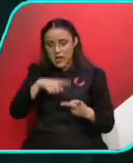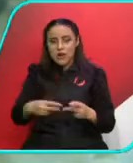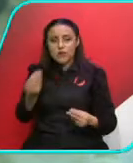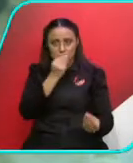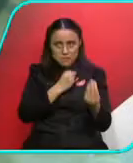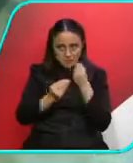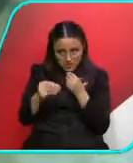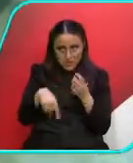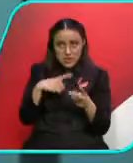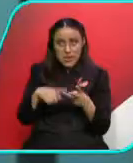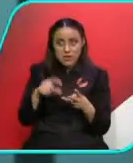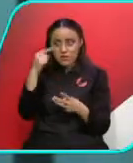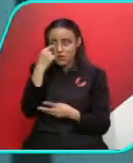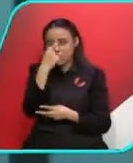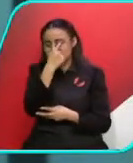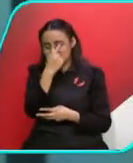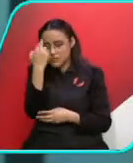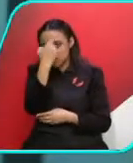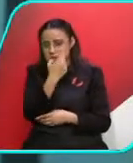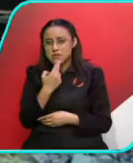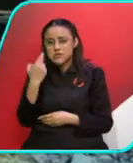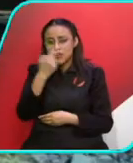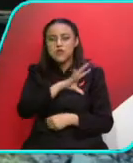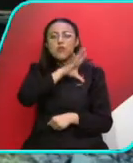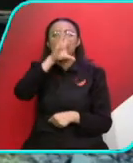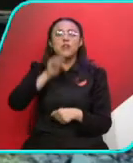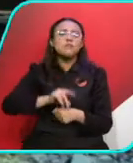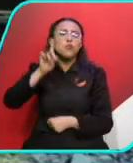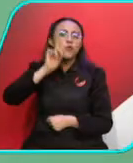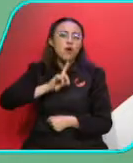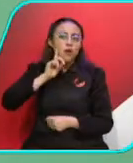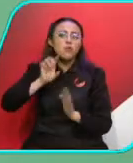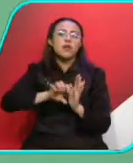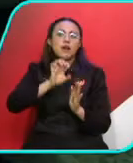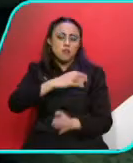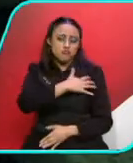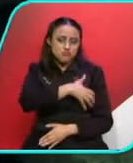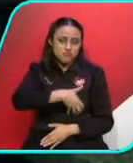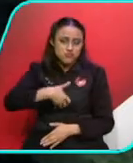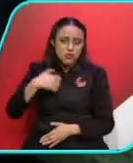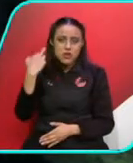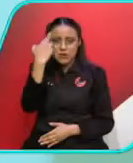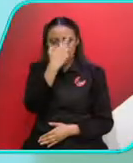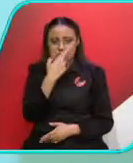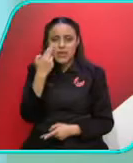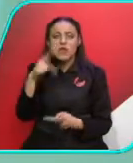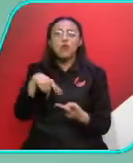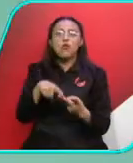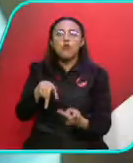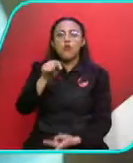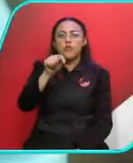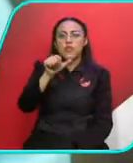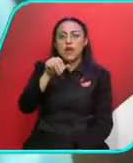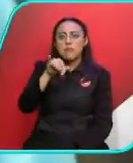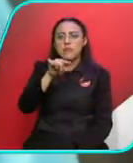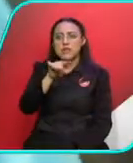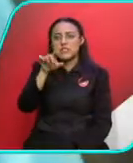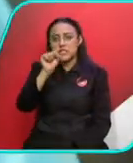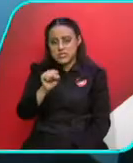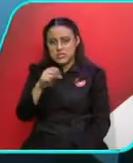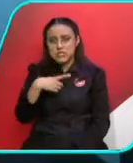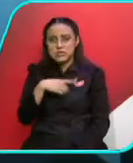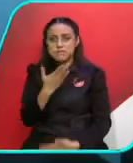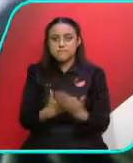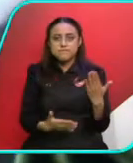nutrición, optometría y servicios integrales para la mujer, como mastografías y tamices cervicales. Además, existe el